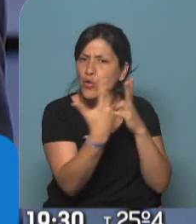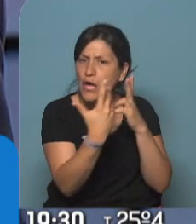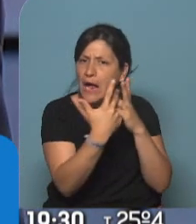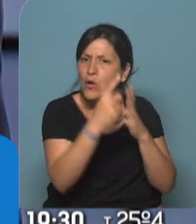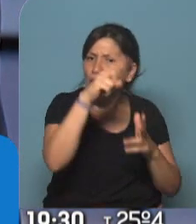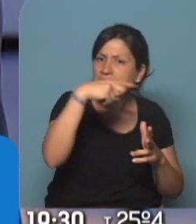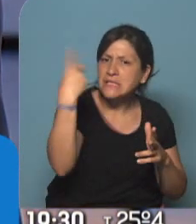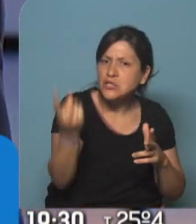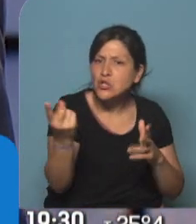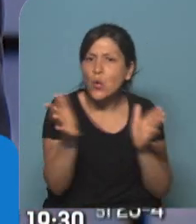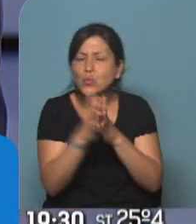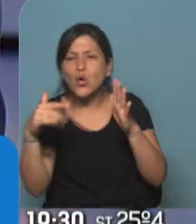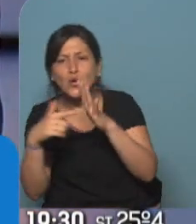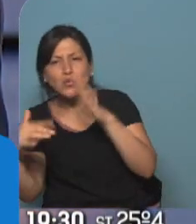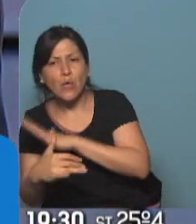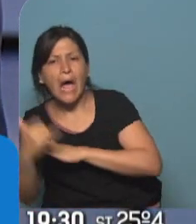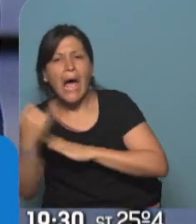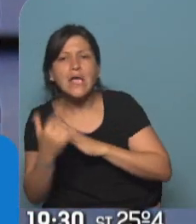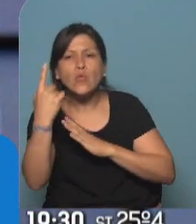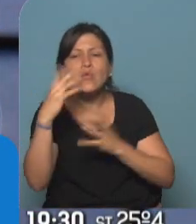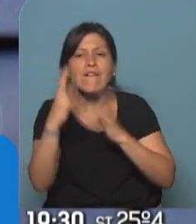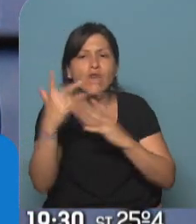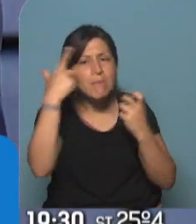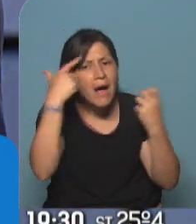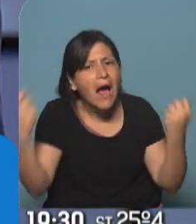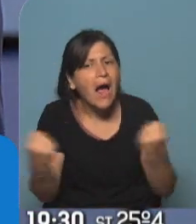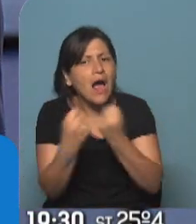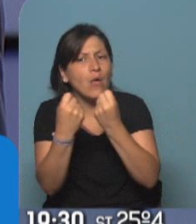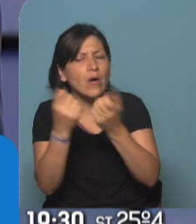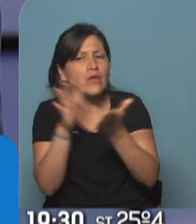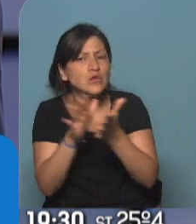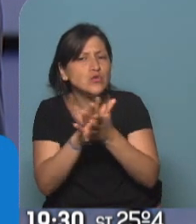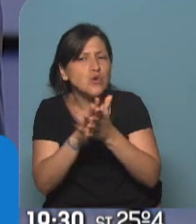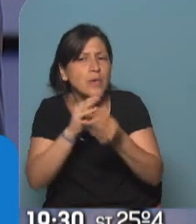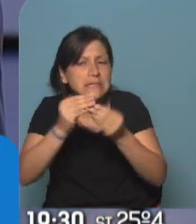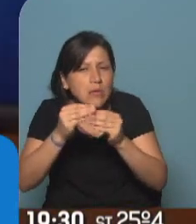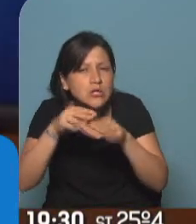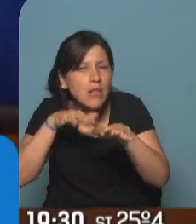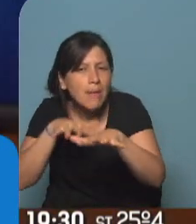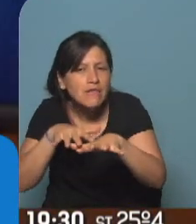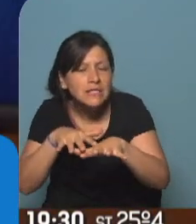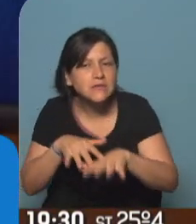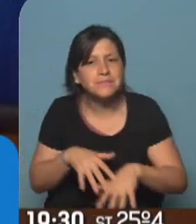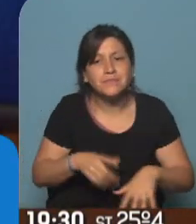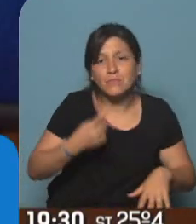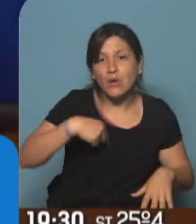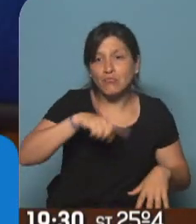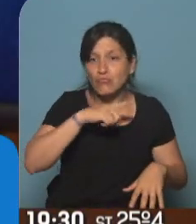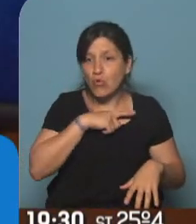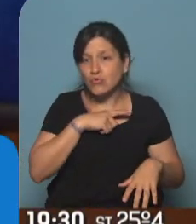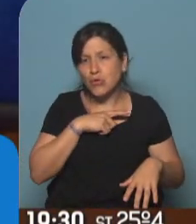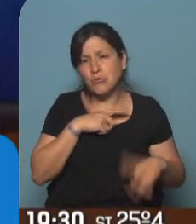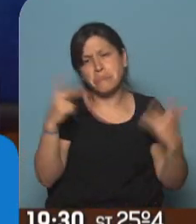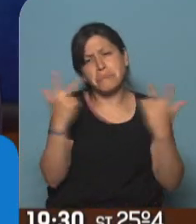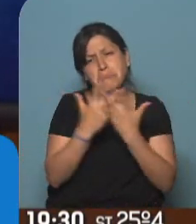hay algún criterio unificado sobre cómo actuar en estos dos temas en esta situación nosotros hemos tenido tanto diálogo